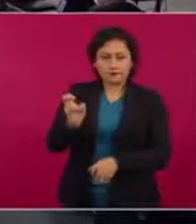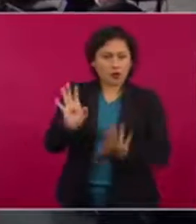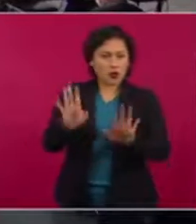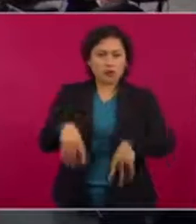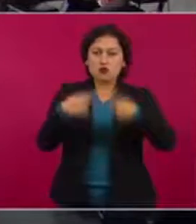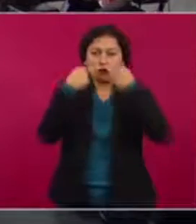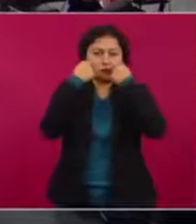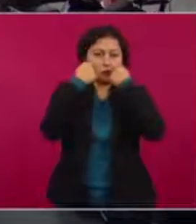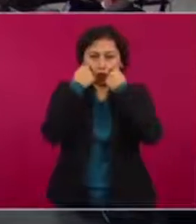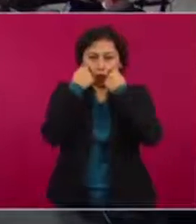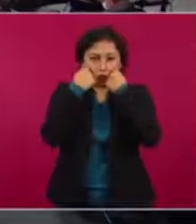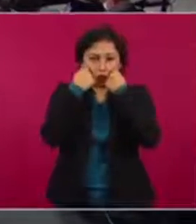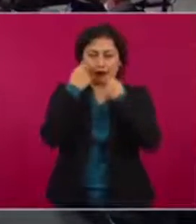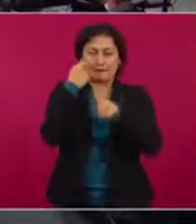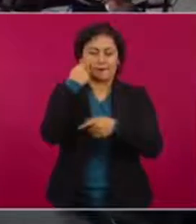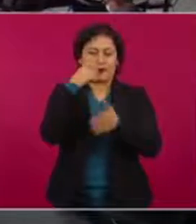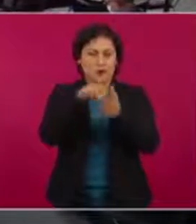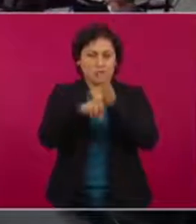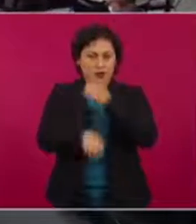si hay un asesinato,